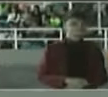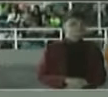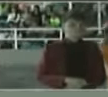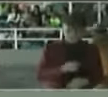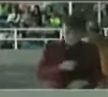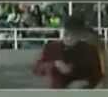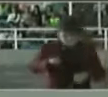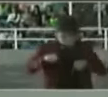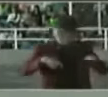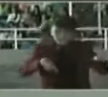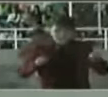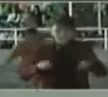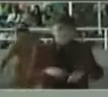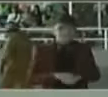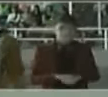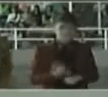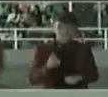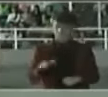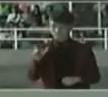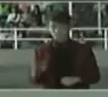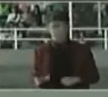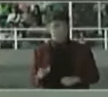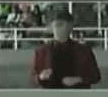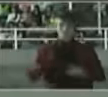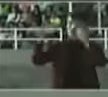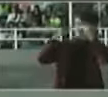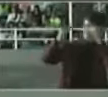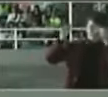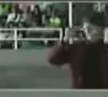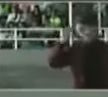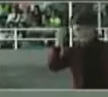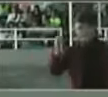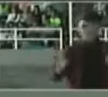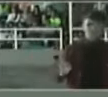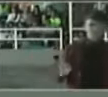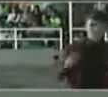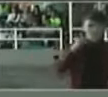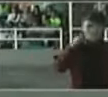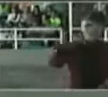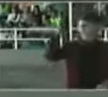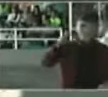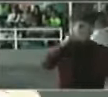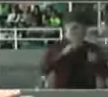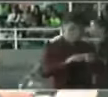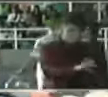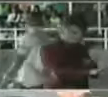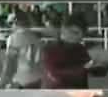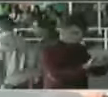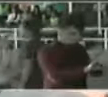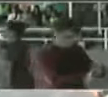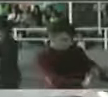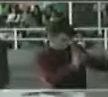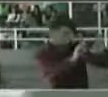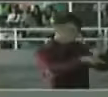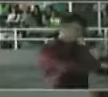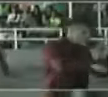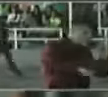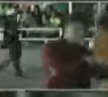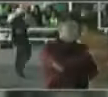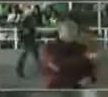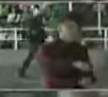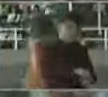esto no es para los capacitados. Dios no se propuso escoger los mejores que habían